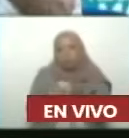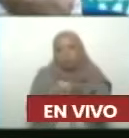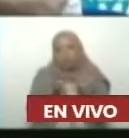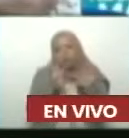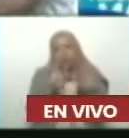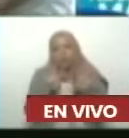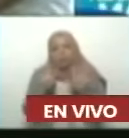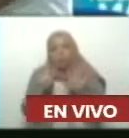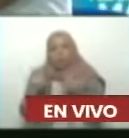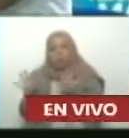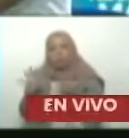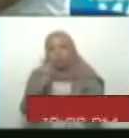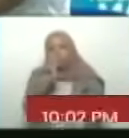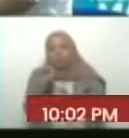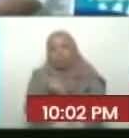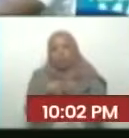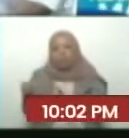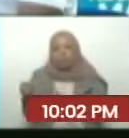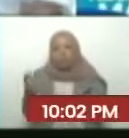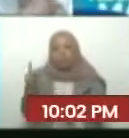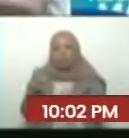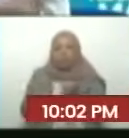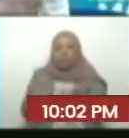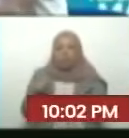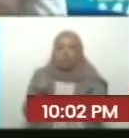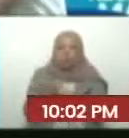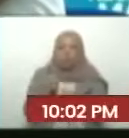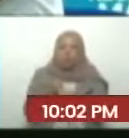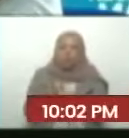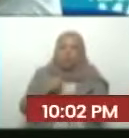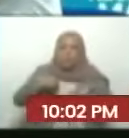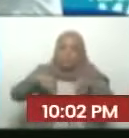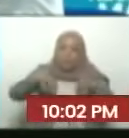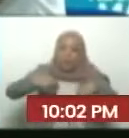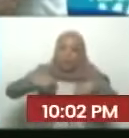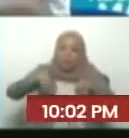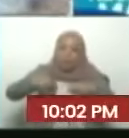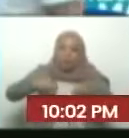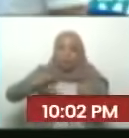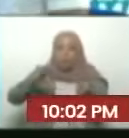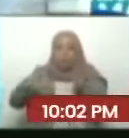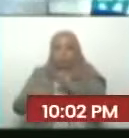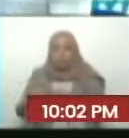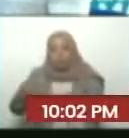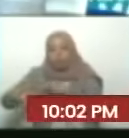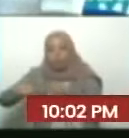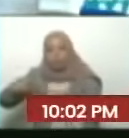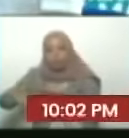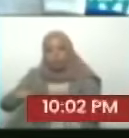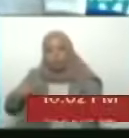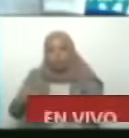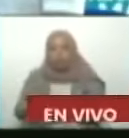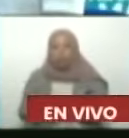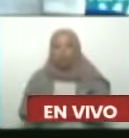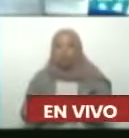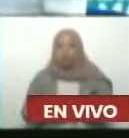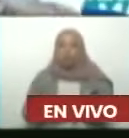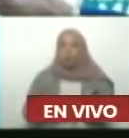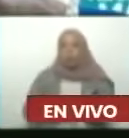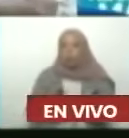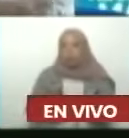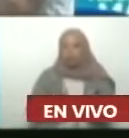1999-2000, unas máquinas para lo que es el reciclaje y convertir el reciclaje en piezas productivas. Piezas